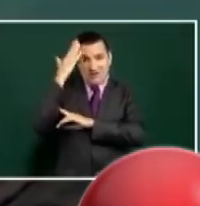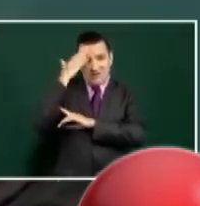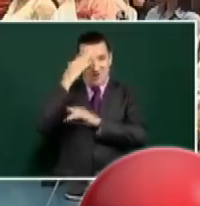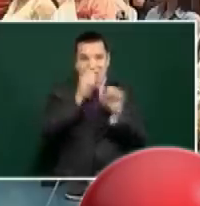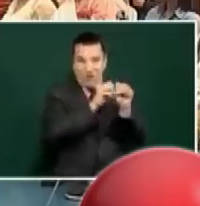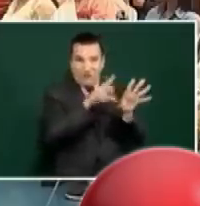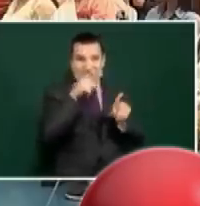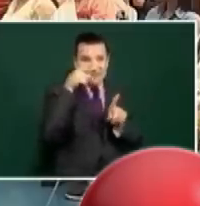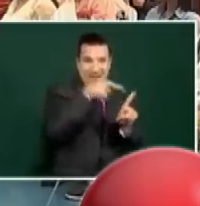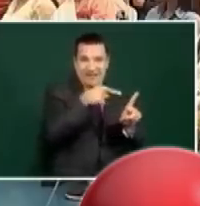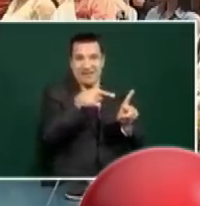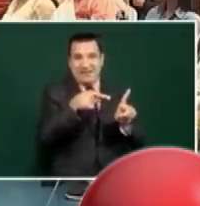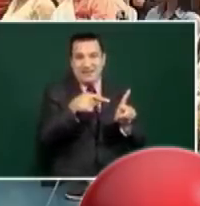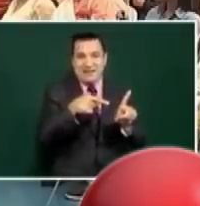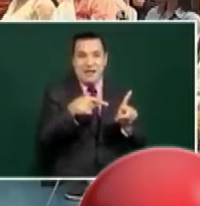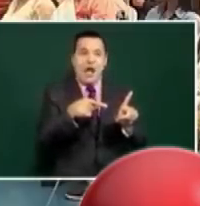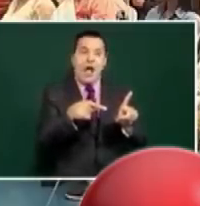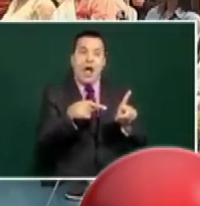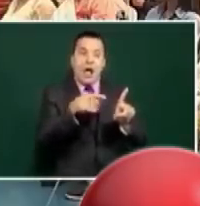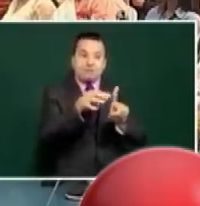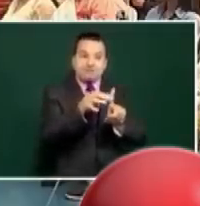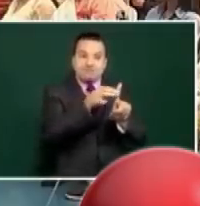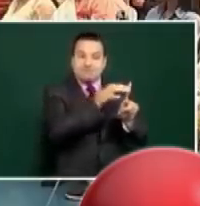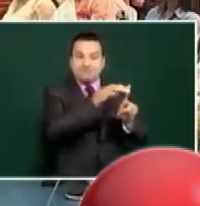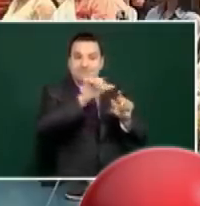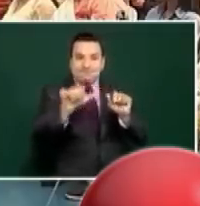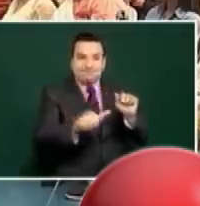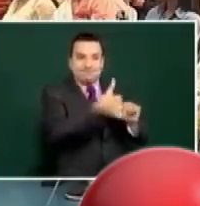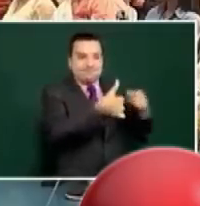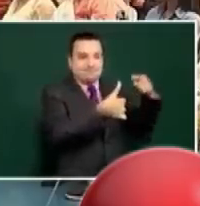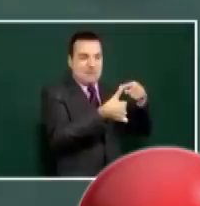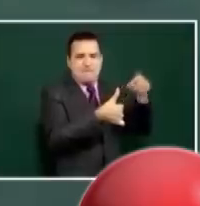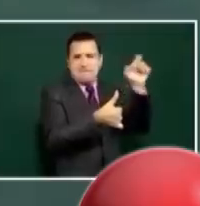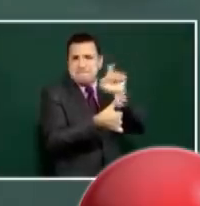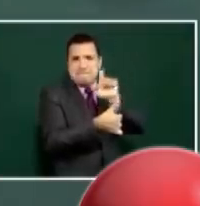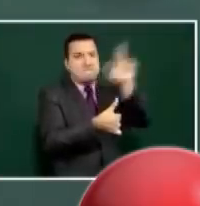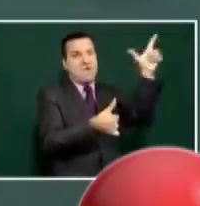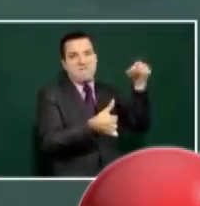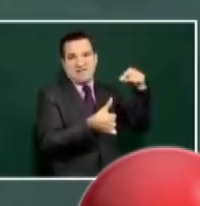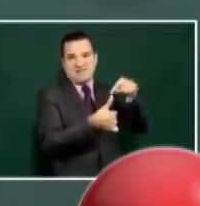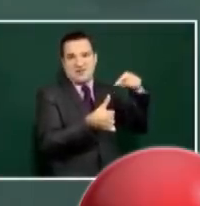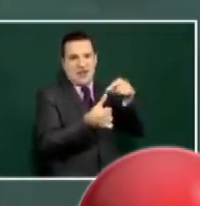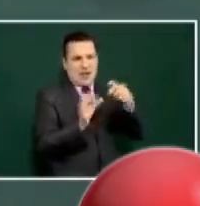gente profesional y vinculada,